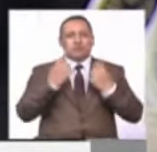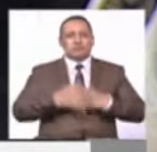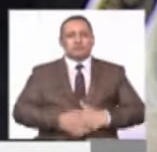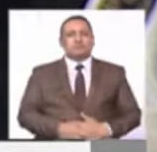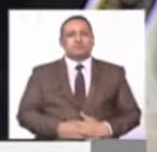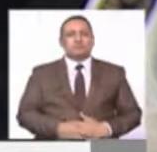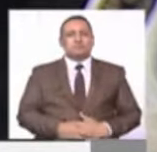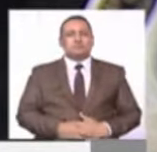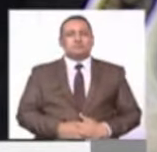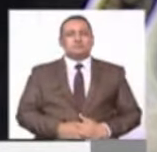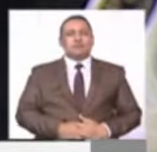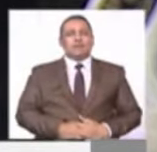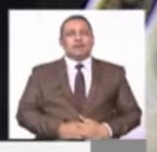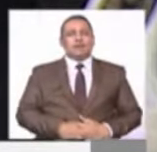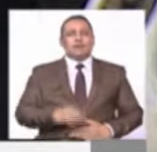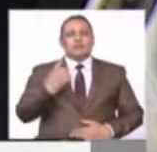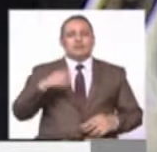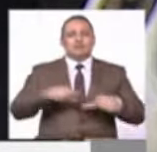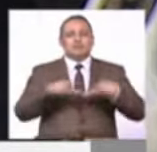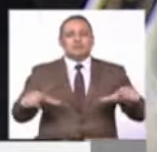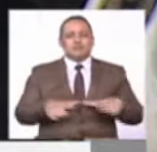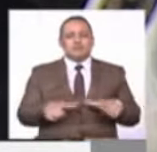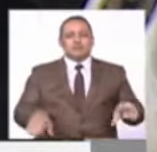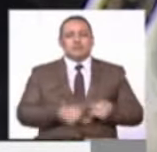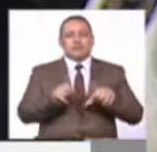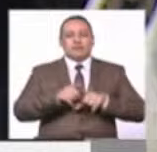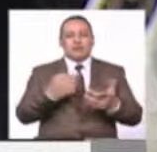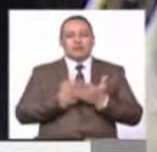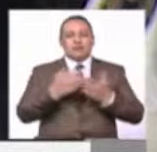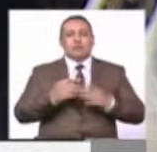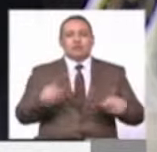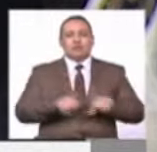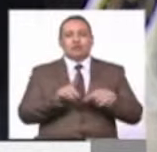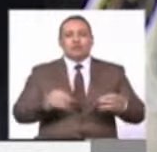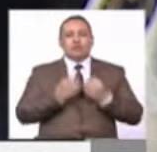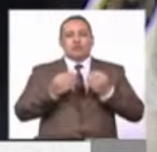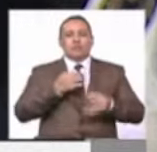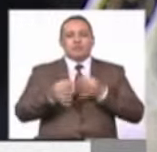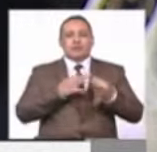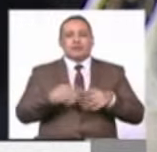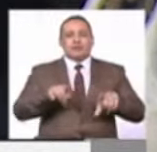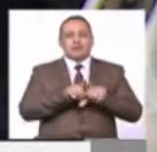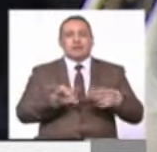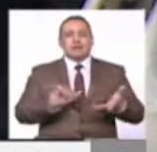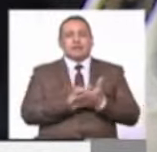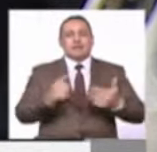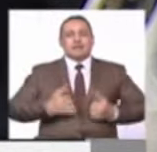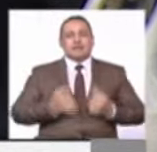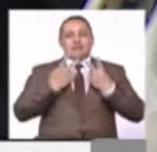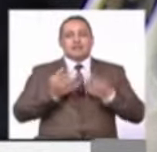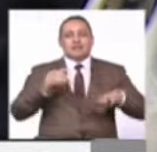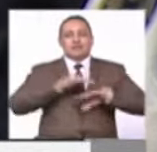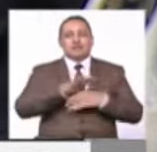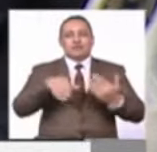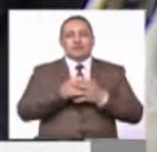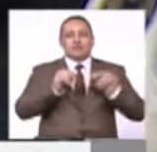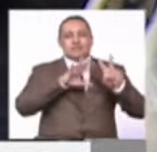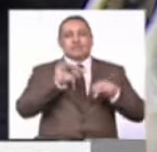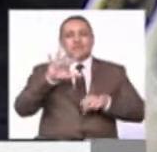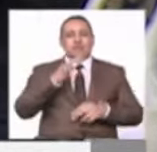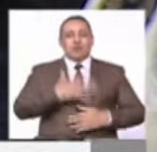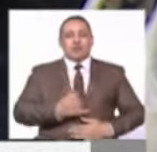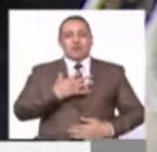concurso en primer lugar las bases del concurso Cómo interpretan esa Norma respecto de los 75